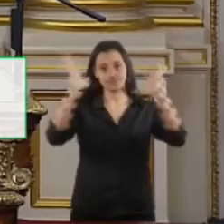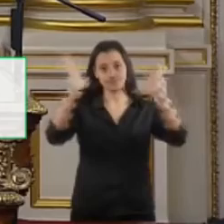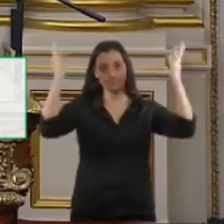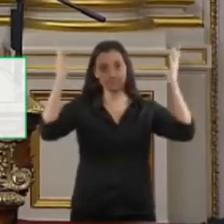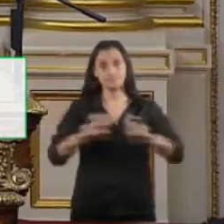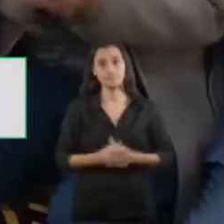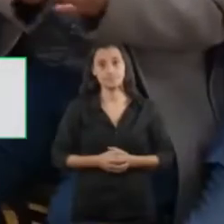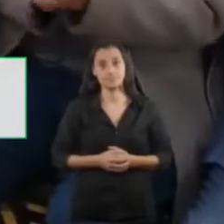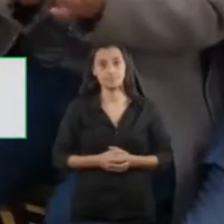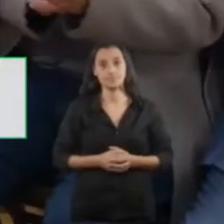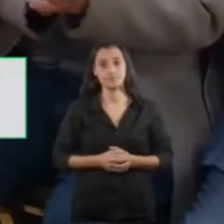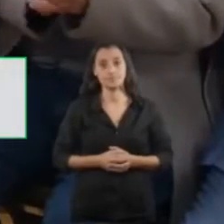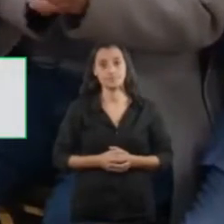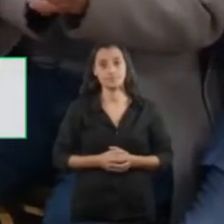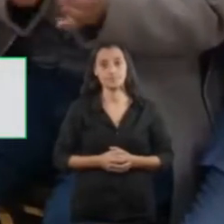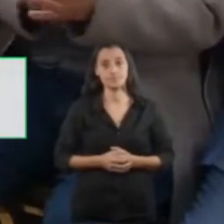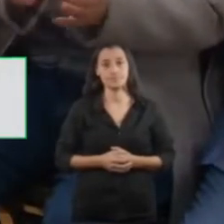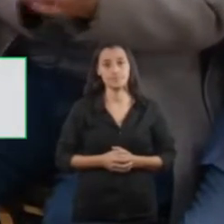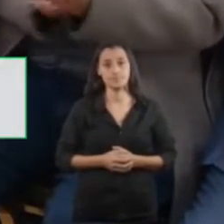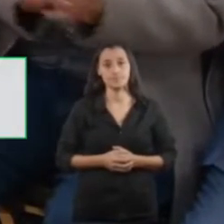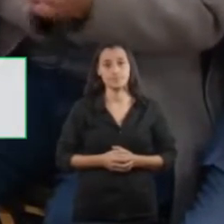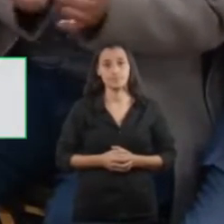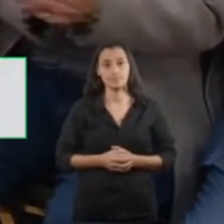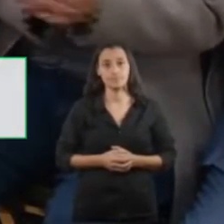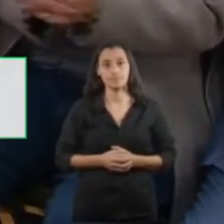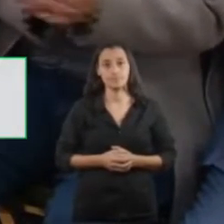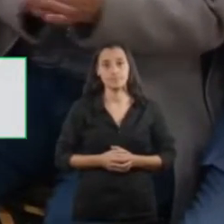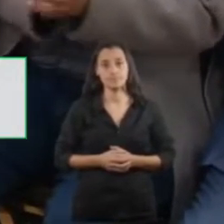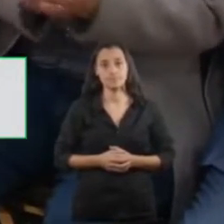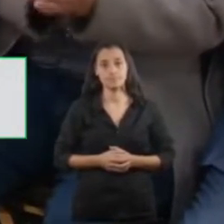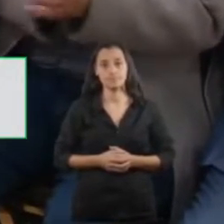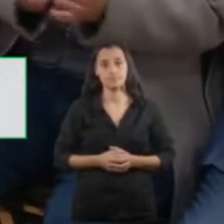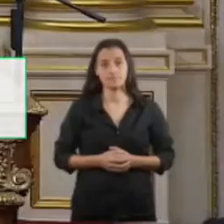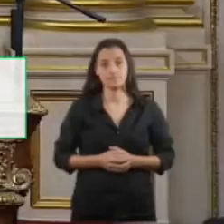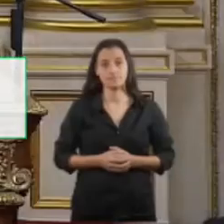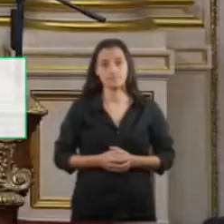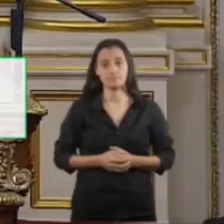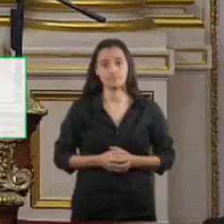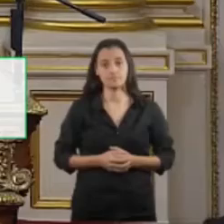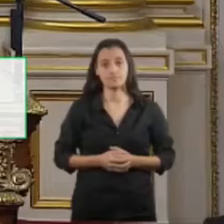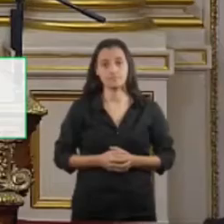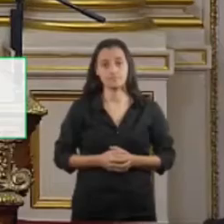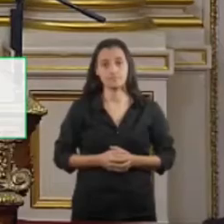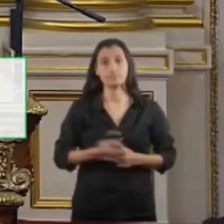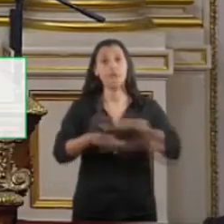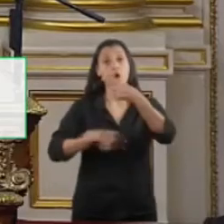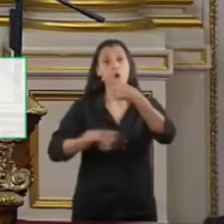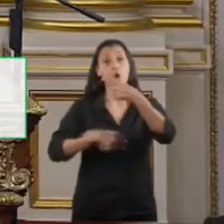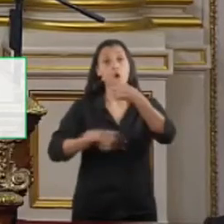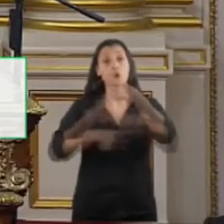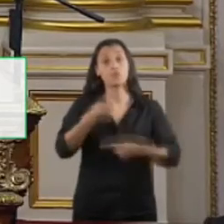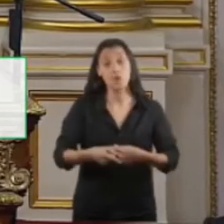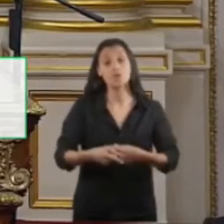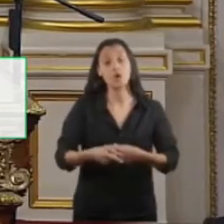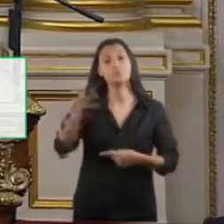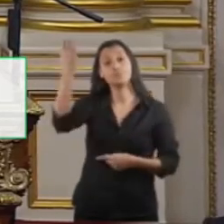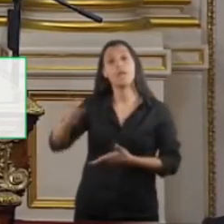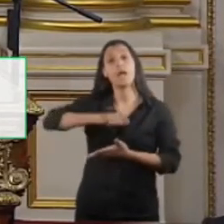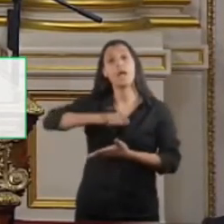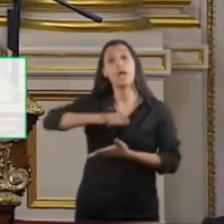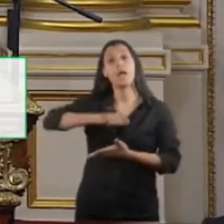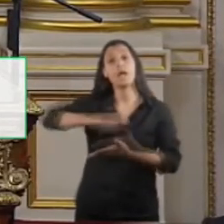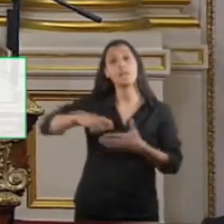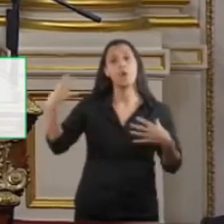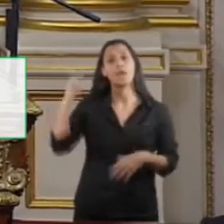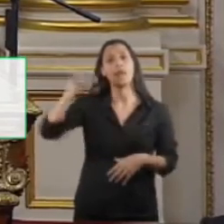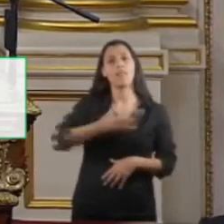era preciso que su salida fuera por la puerta de adelante del ministerio, no por la puerta trasera